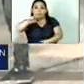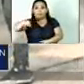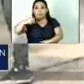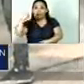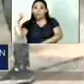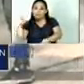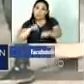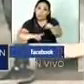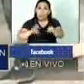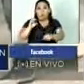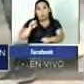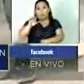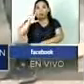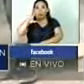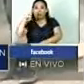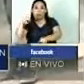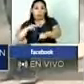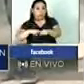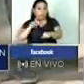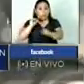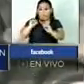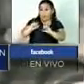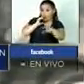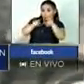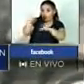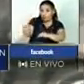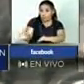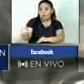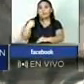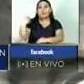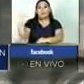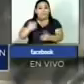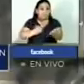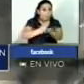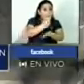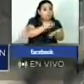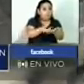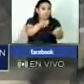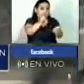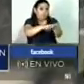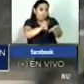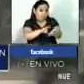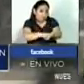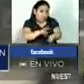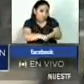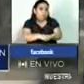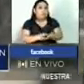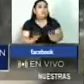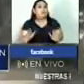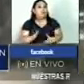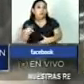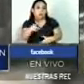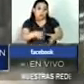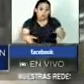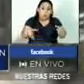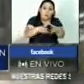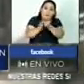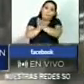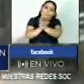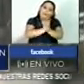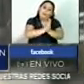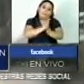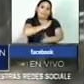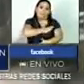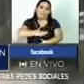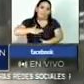quinientos dólares, no comunicarse con las víctimas y llegar a firmar al juzgado durante su intervención. Ellos pidieron disculpas